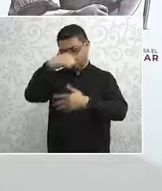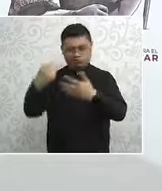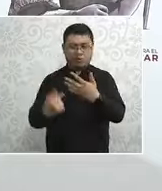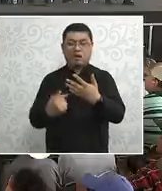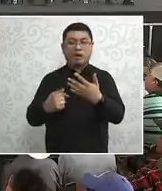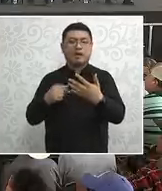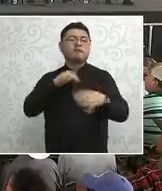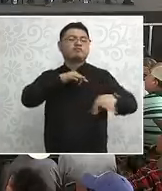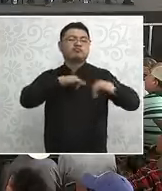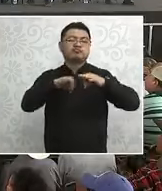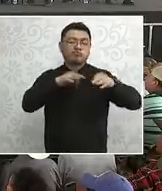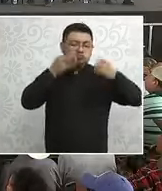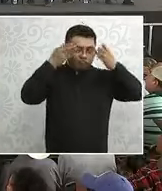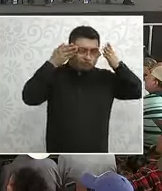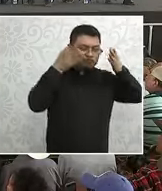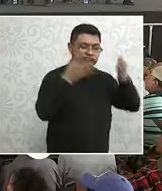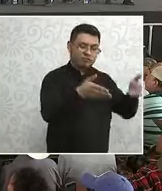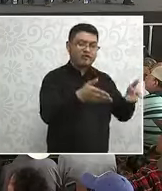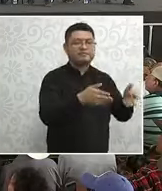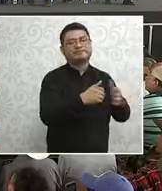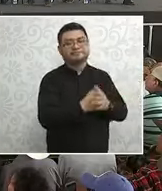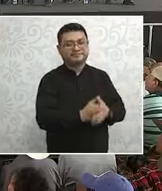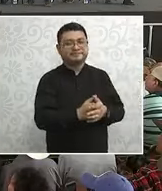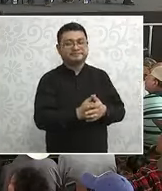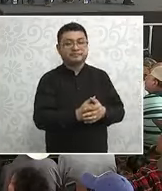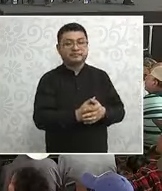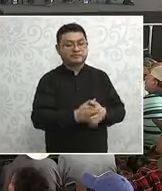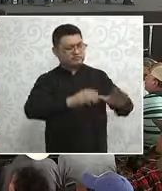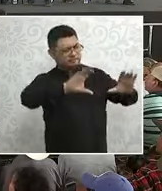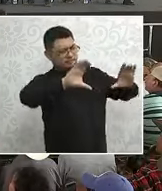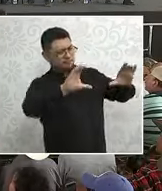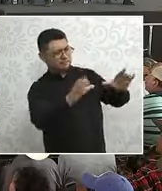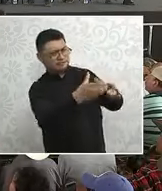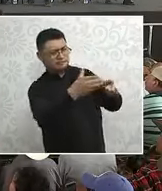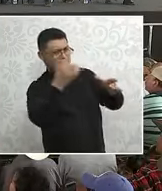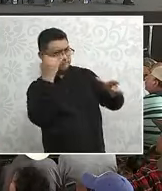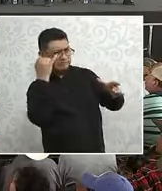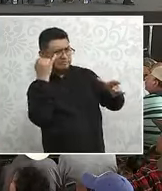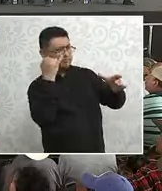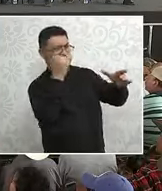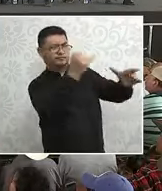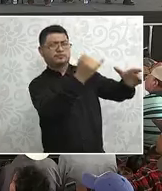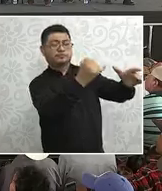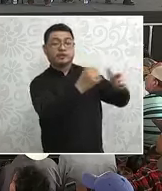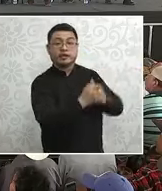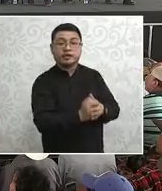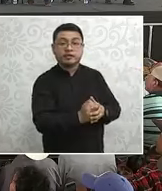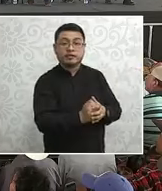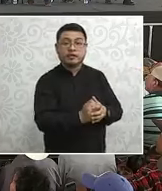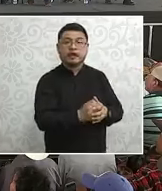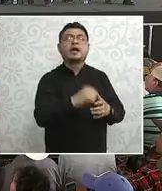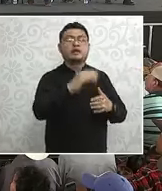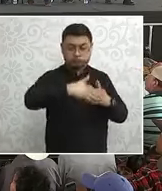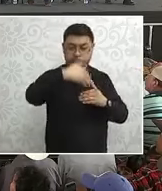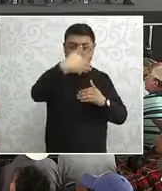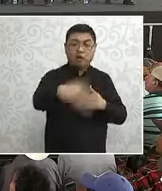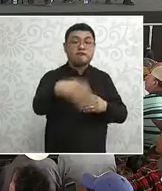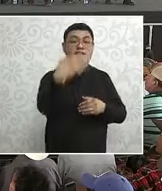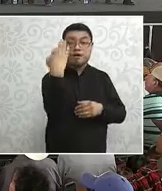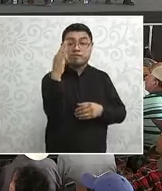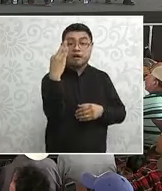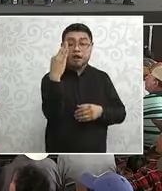trabajar en este programa de las comunidades de los lugares y a partir de febrero del próximo